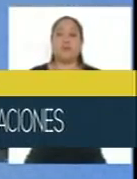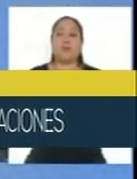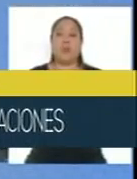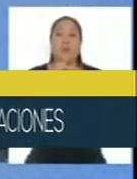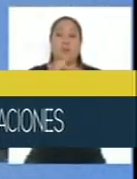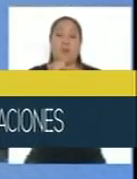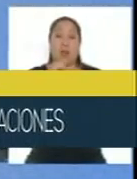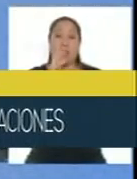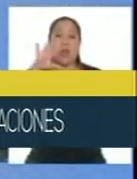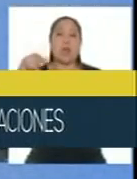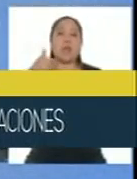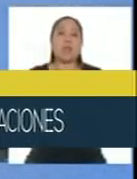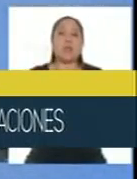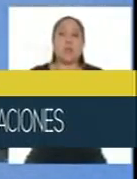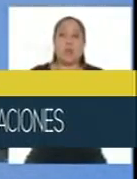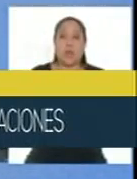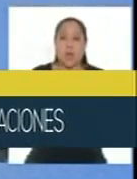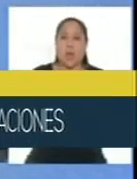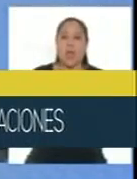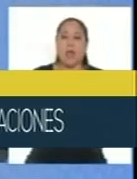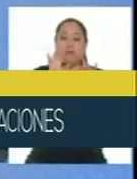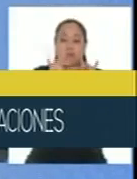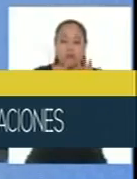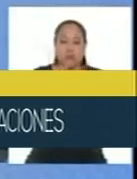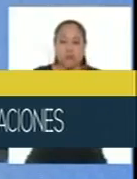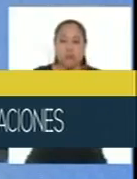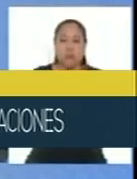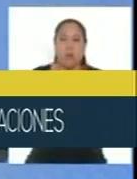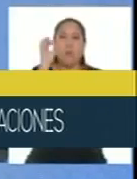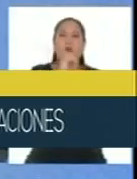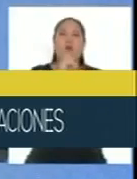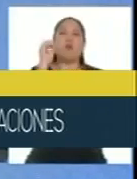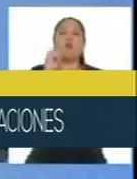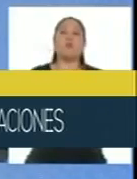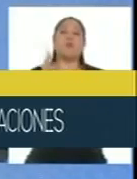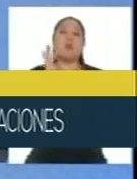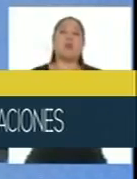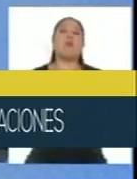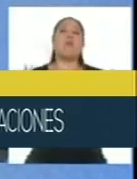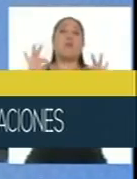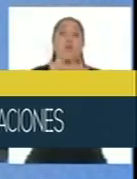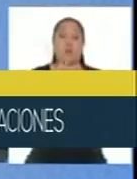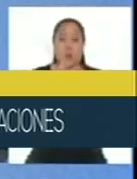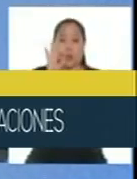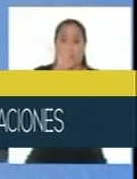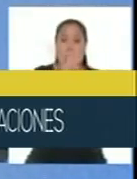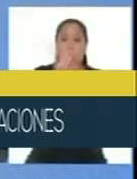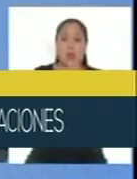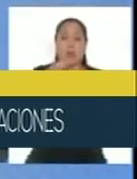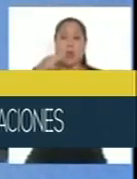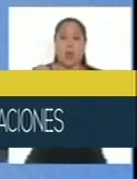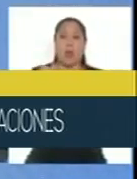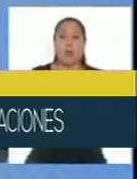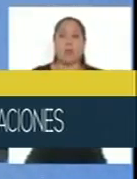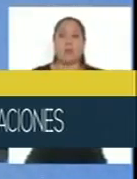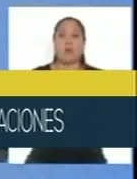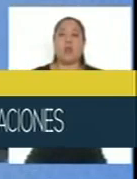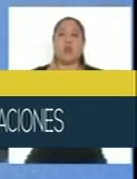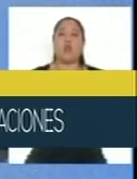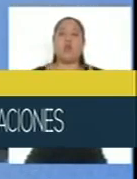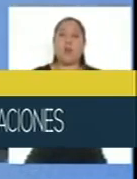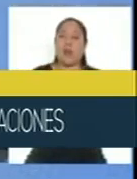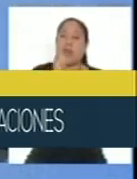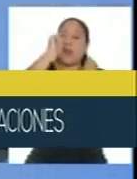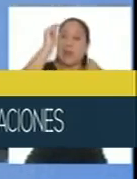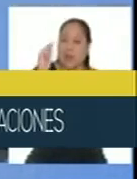Falta aún llegar y procesar un porcentaje importante de actas de los lugares